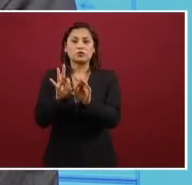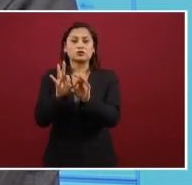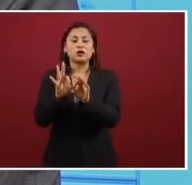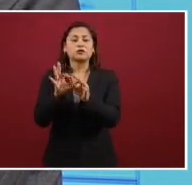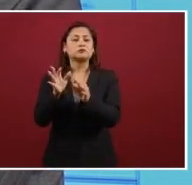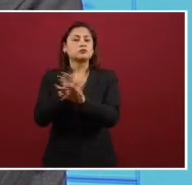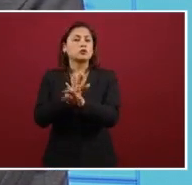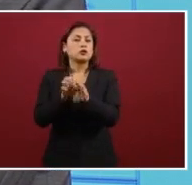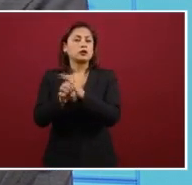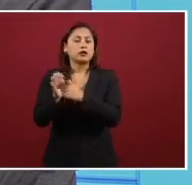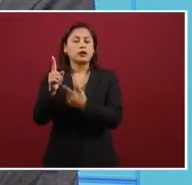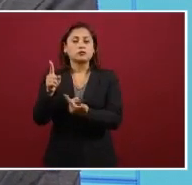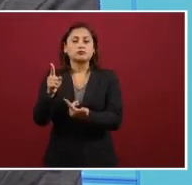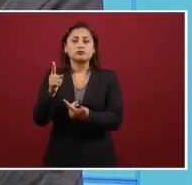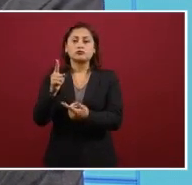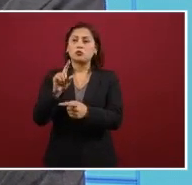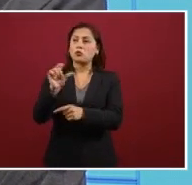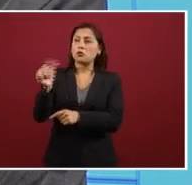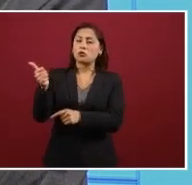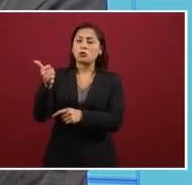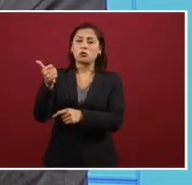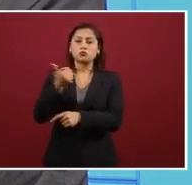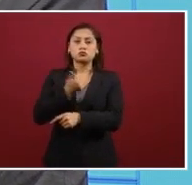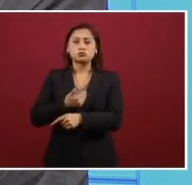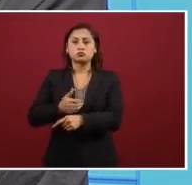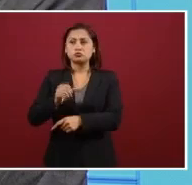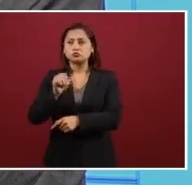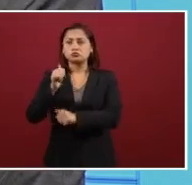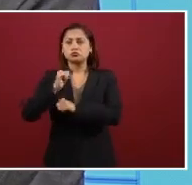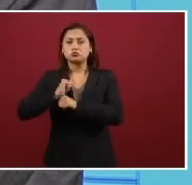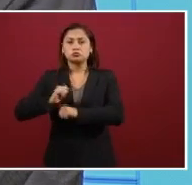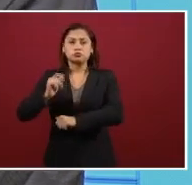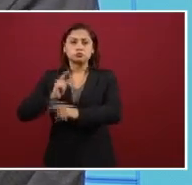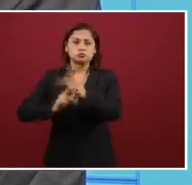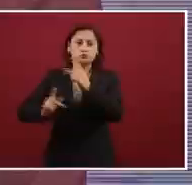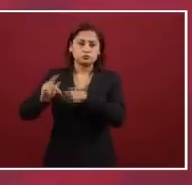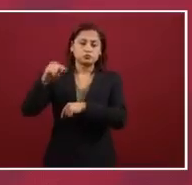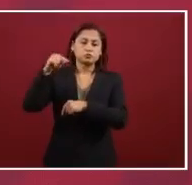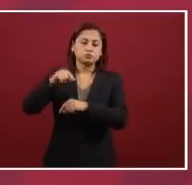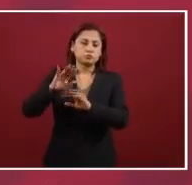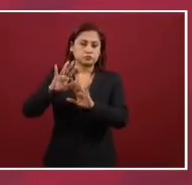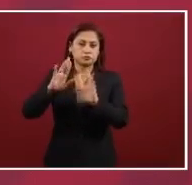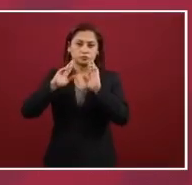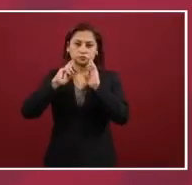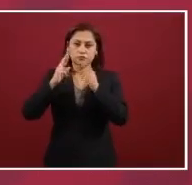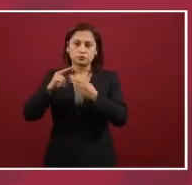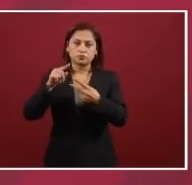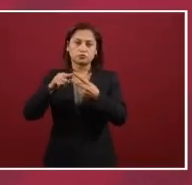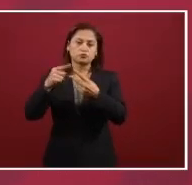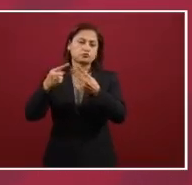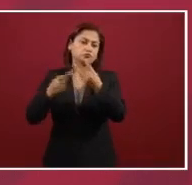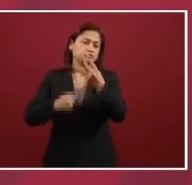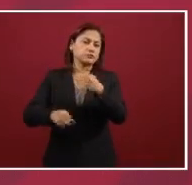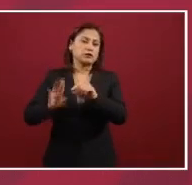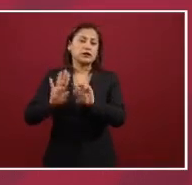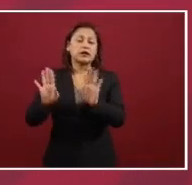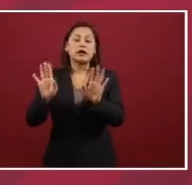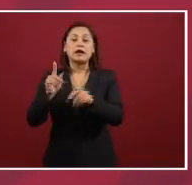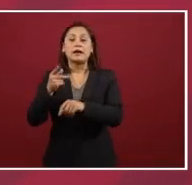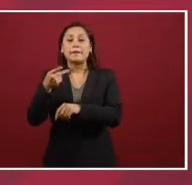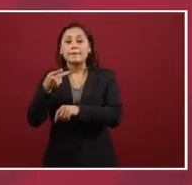cultural, diplomática, y se va a despachar en lo que